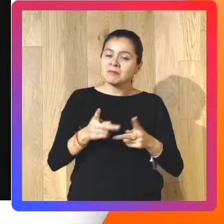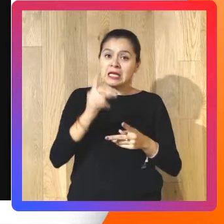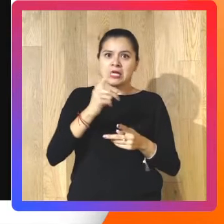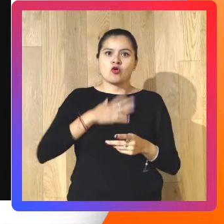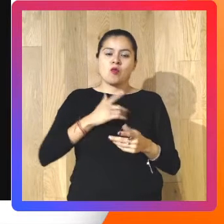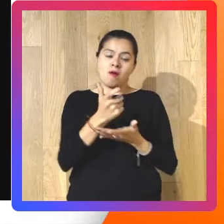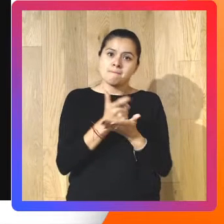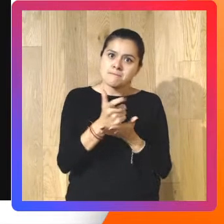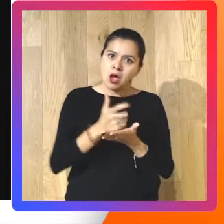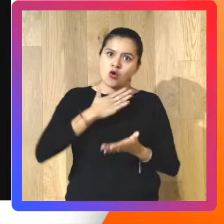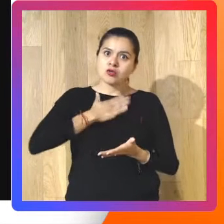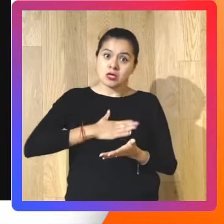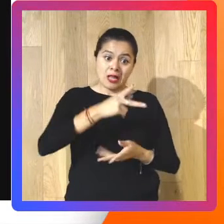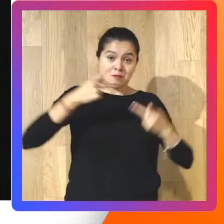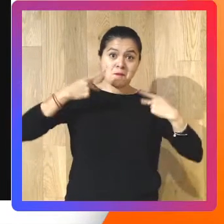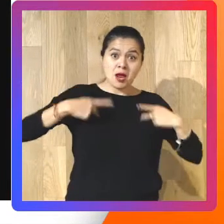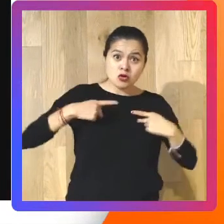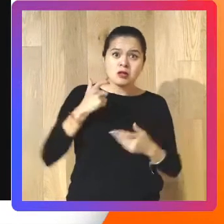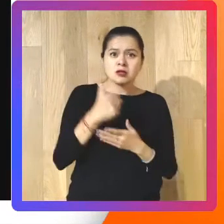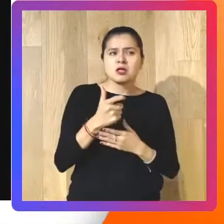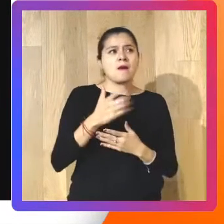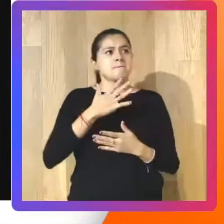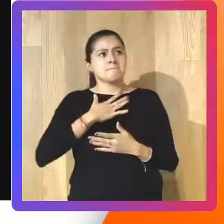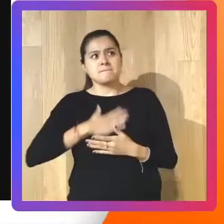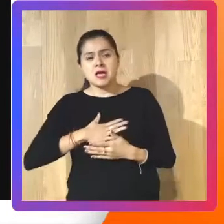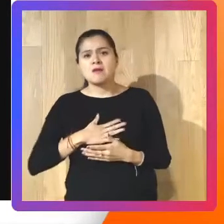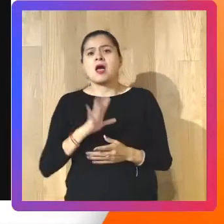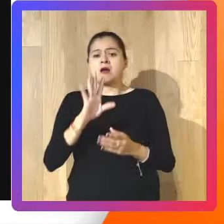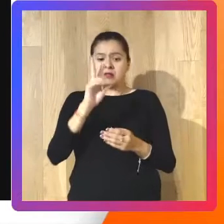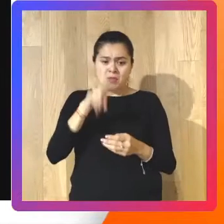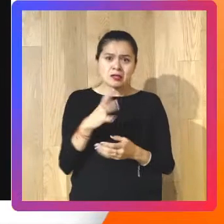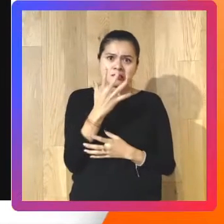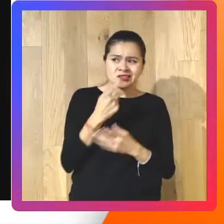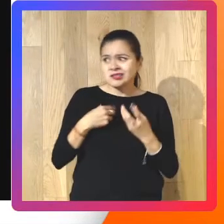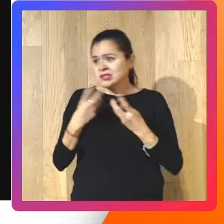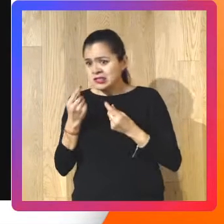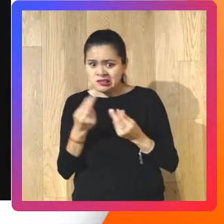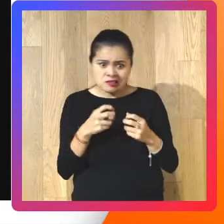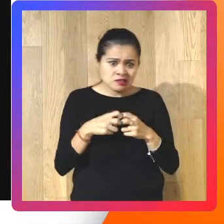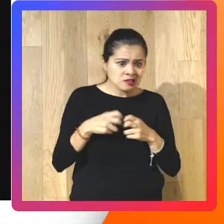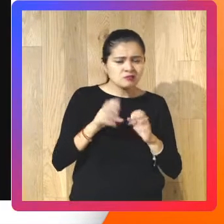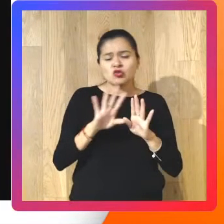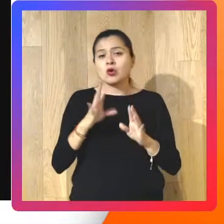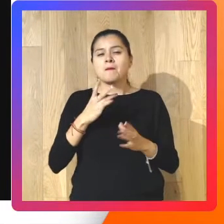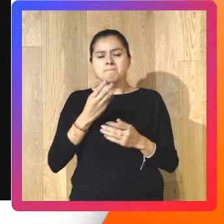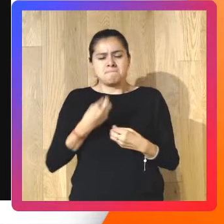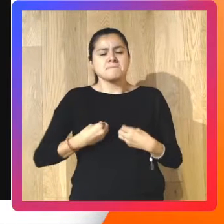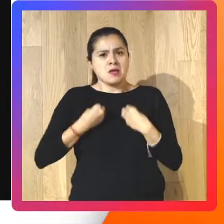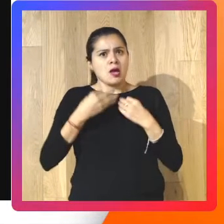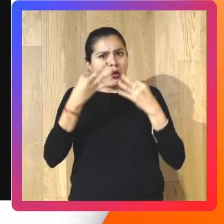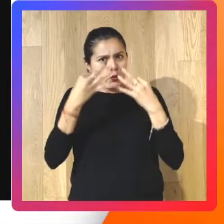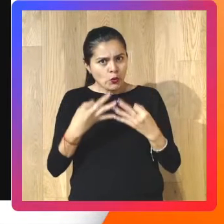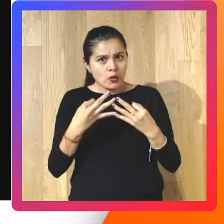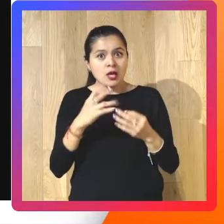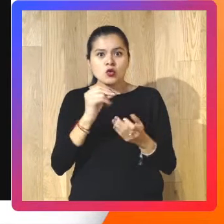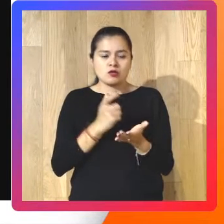digno, que es que la gente viva sin penurias, viva con dignidad, viva con decoro. ¿De acuerdo? Y esa cantidad sí no